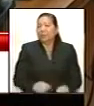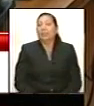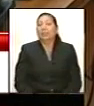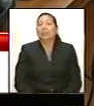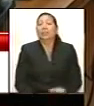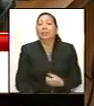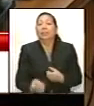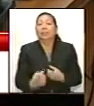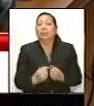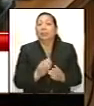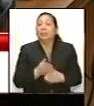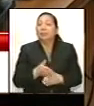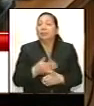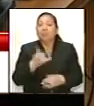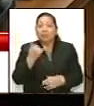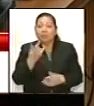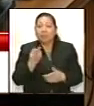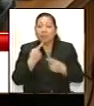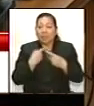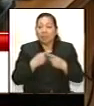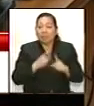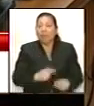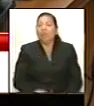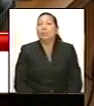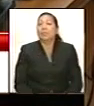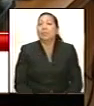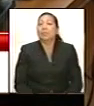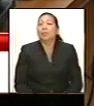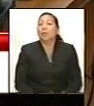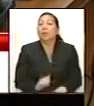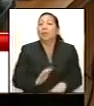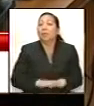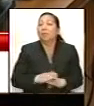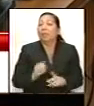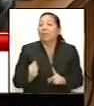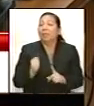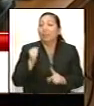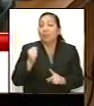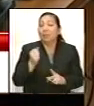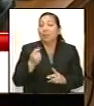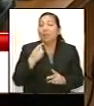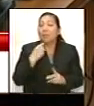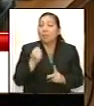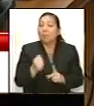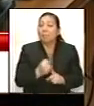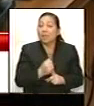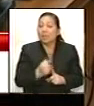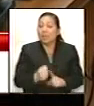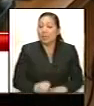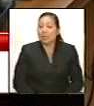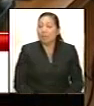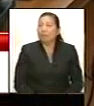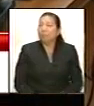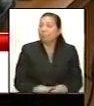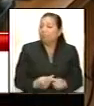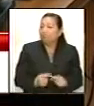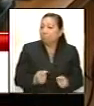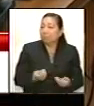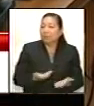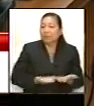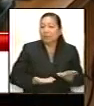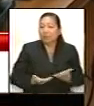es recoger a través de una llamada información complementaria sobre el hecho de violencia y nosotros calificarla, validarla